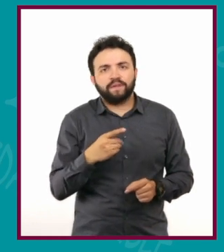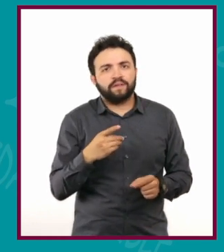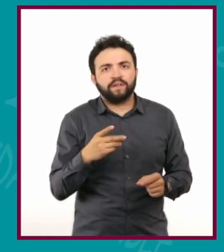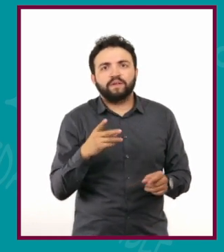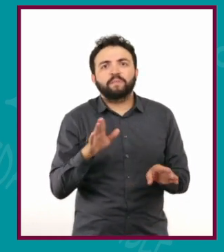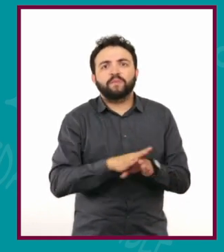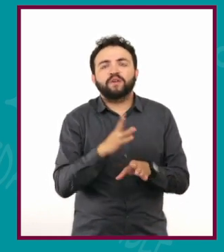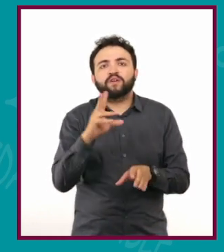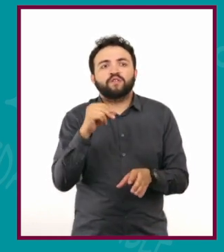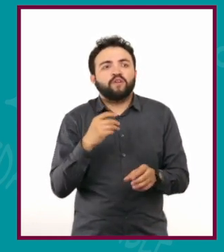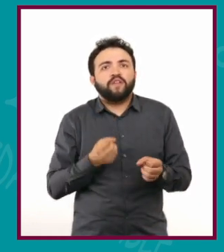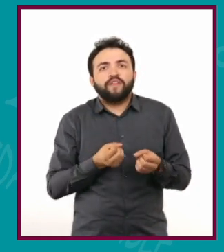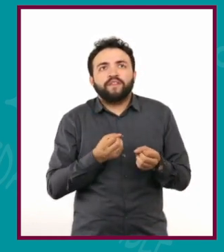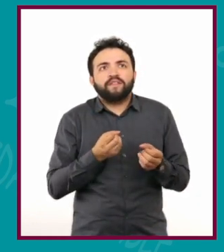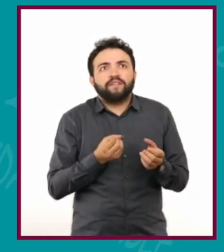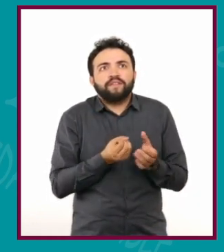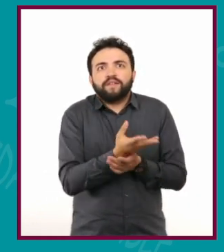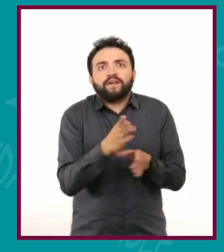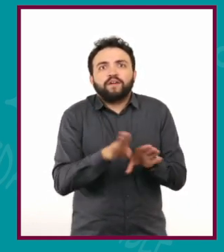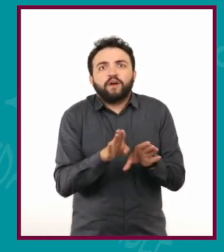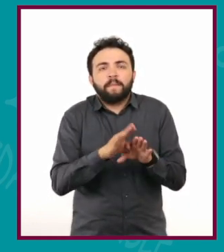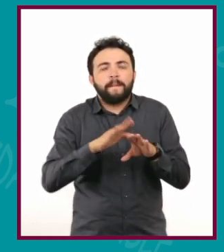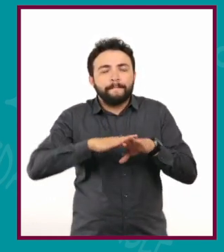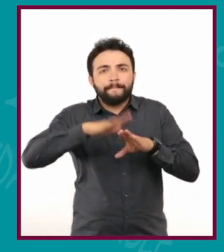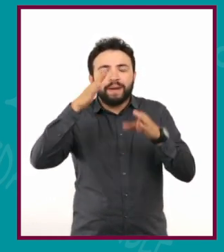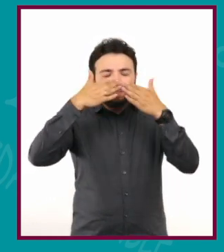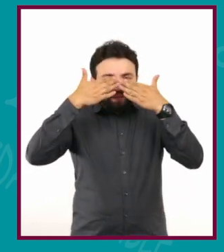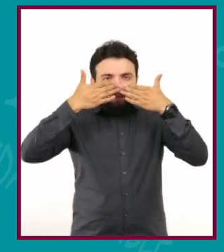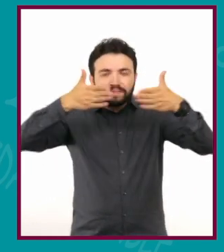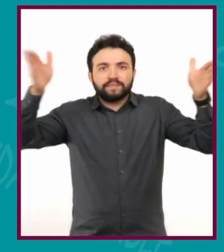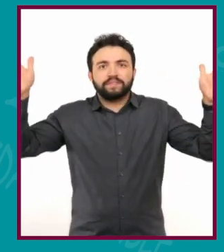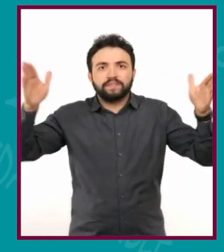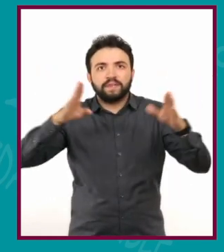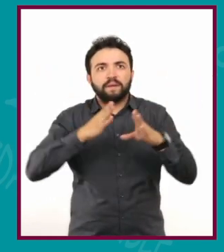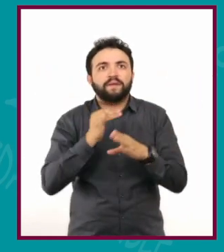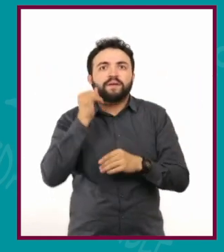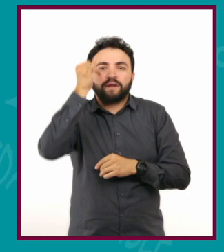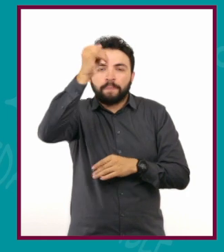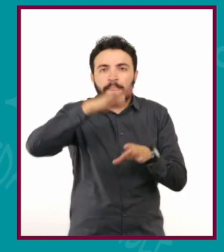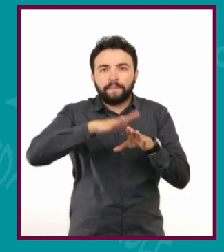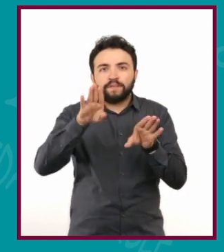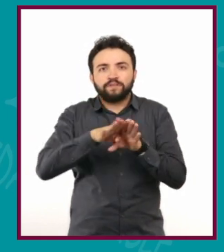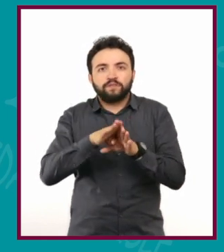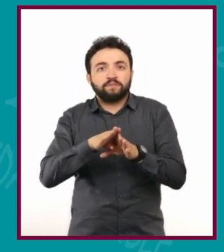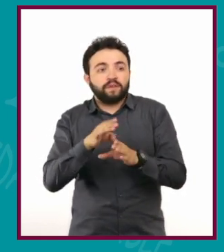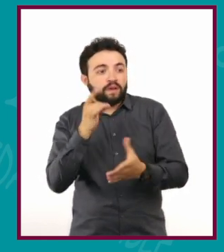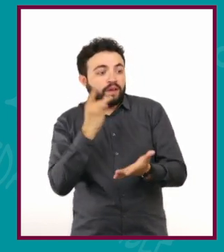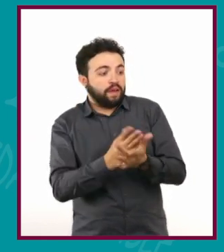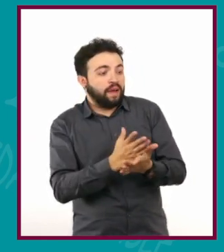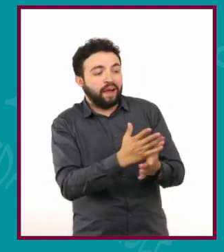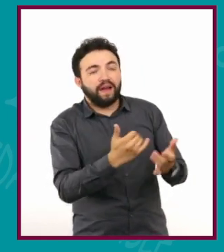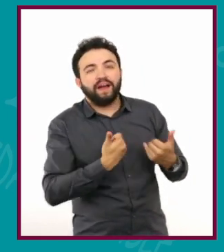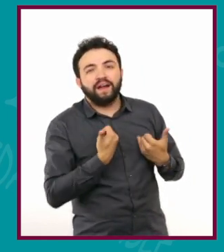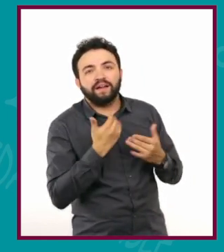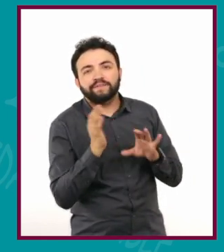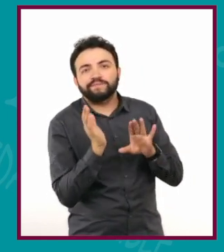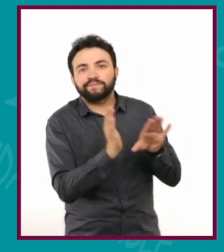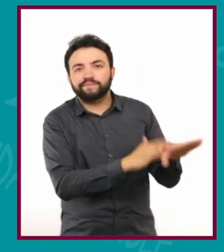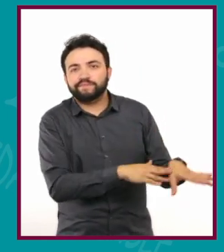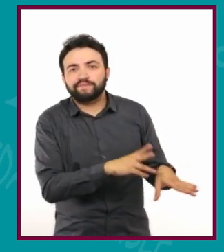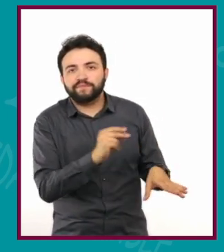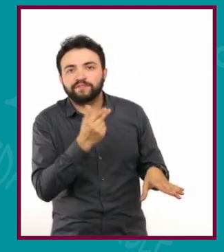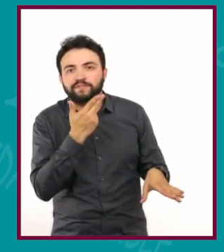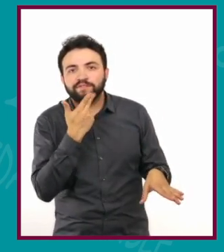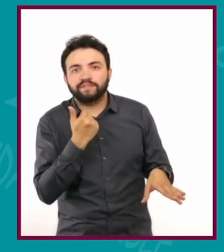dejan ver más allá de una primera impresión o un encuadre donde nos han dicho que está bien o que